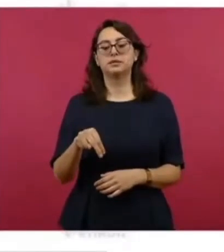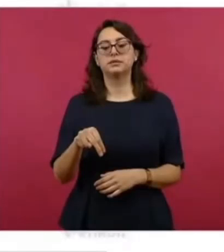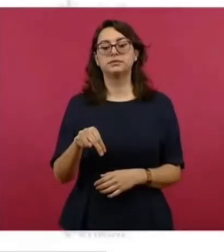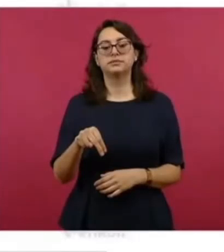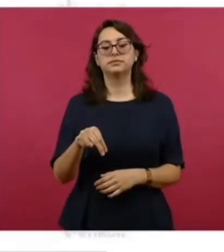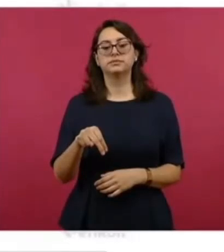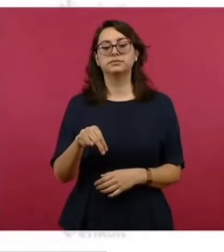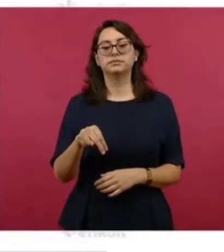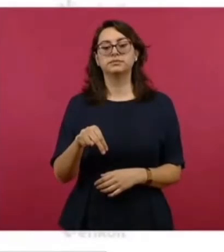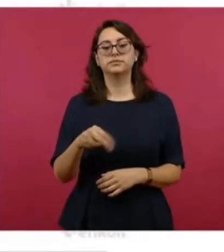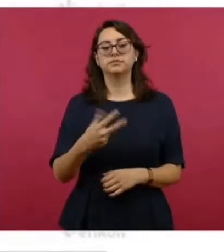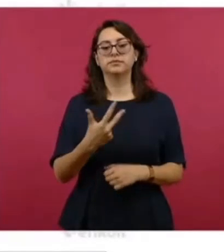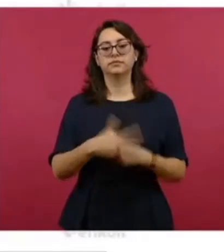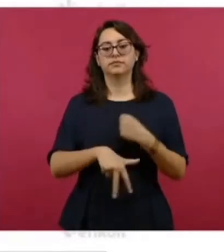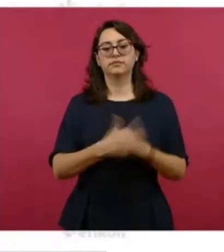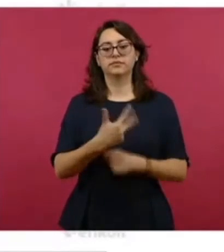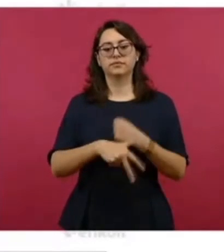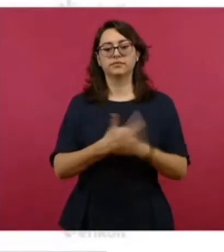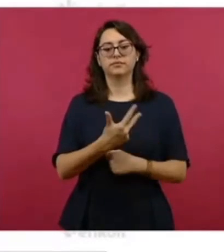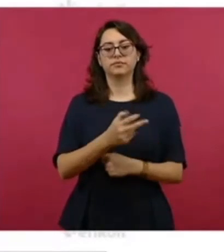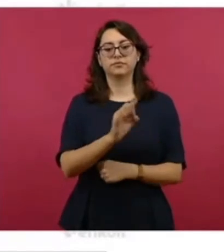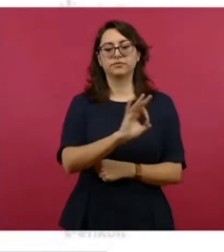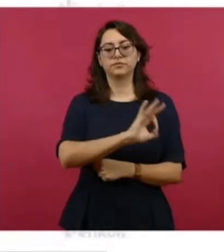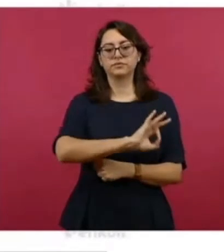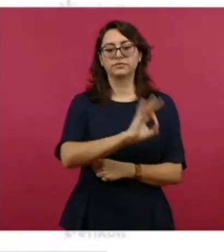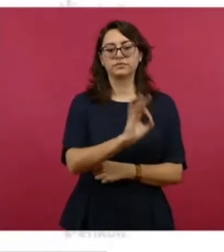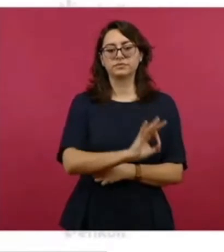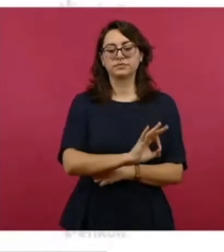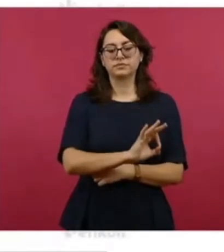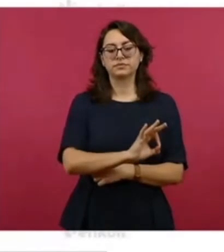preferencia bruta, 13,